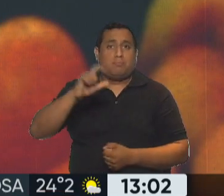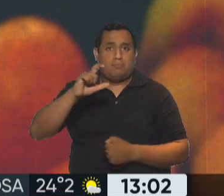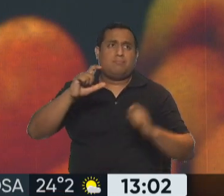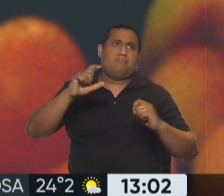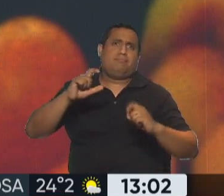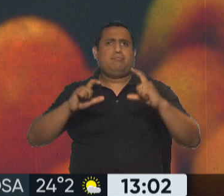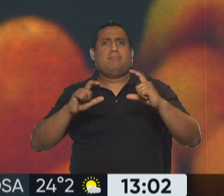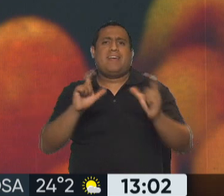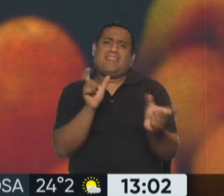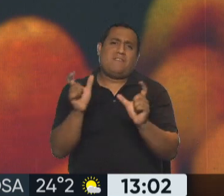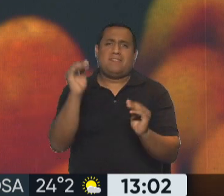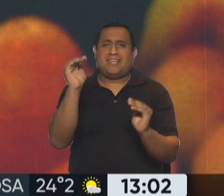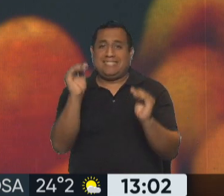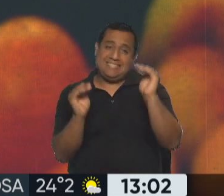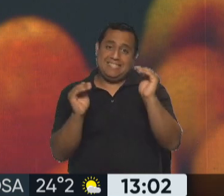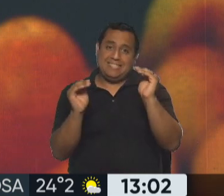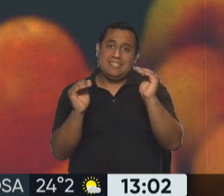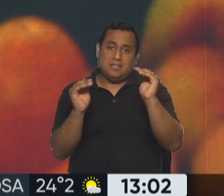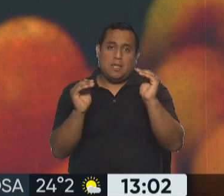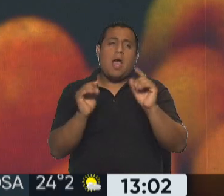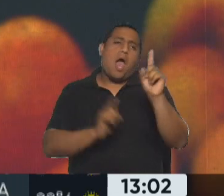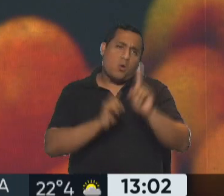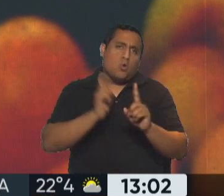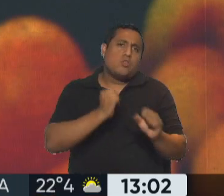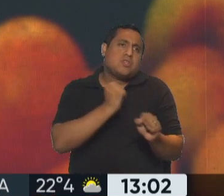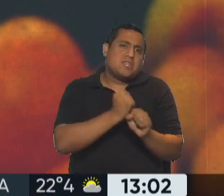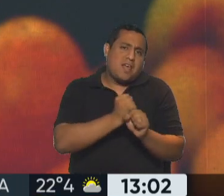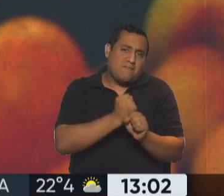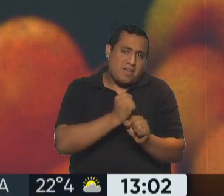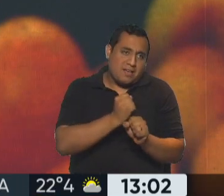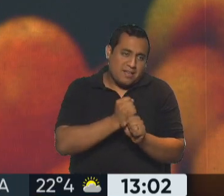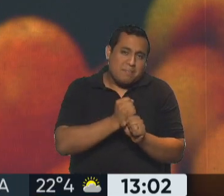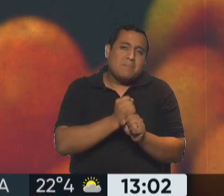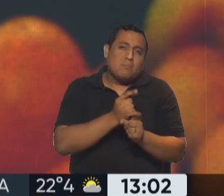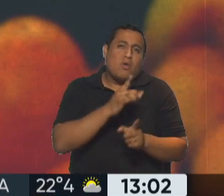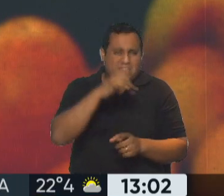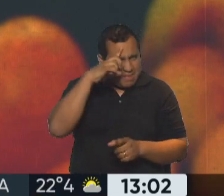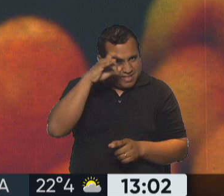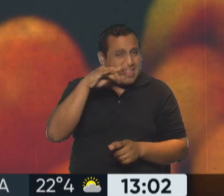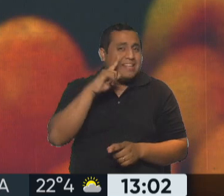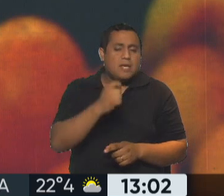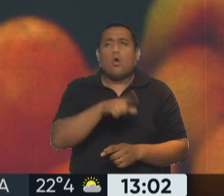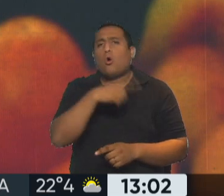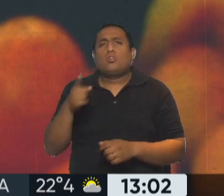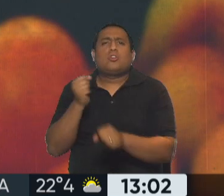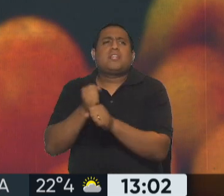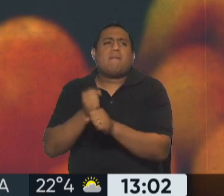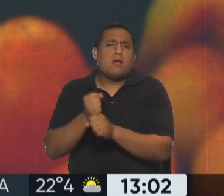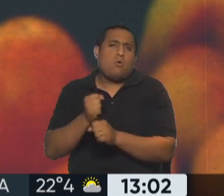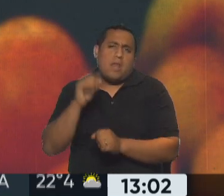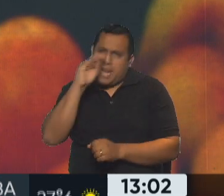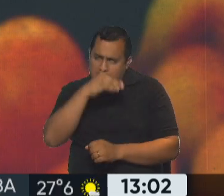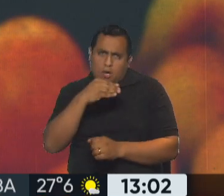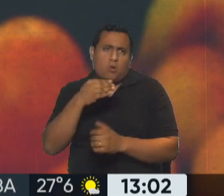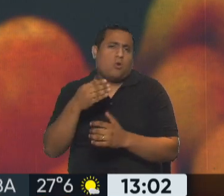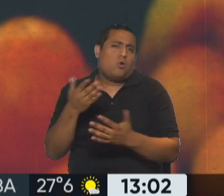solamente a aquellos que están obviamente en relación de dependencia. Luego hay que aplicar medidas para quienes son informales, para quienes tienen una situación, por